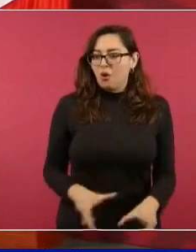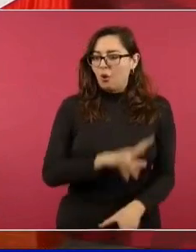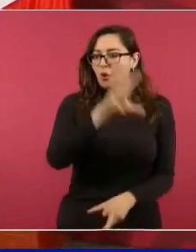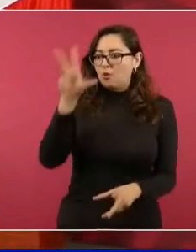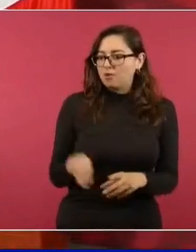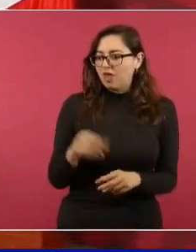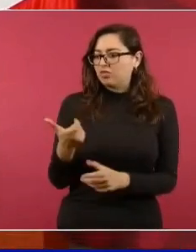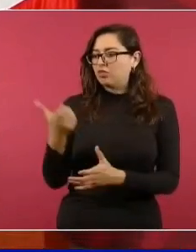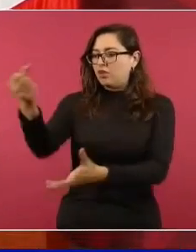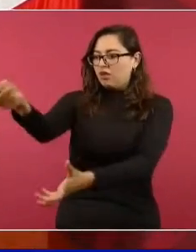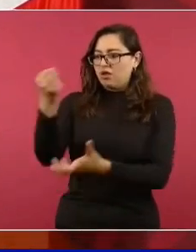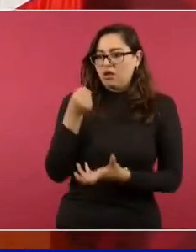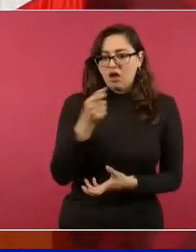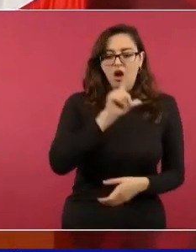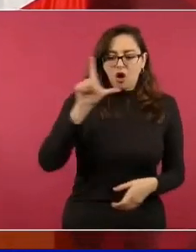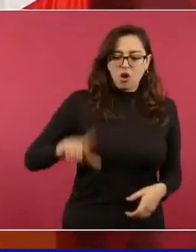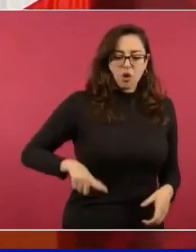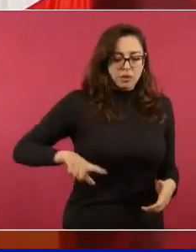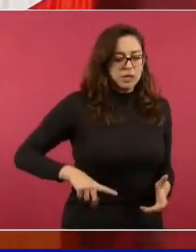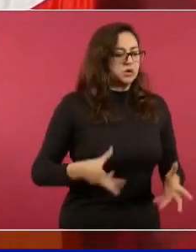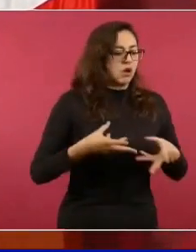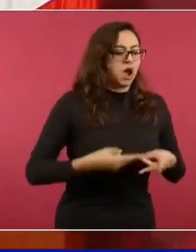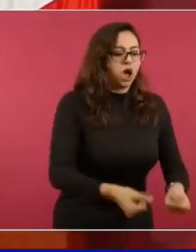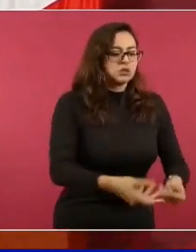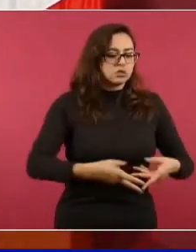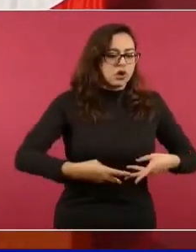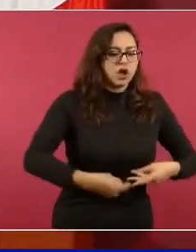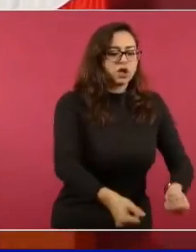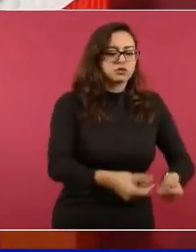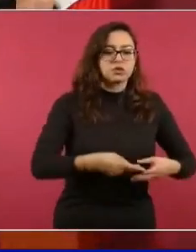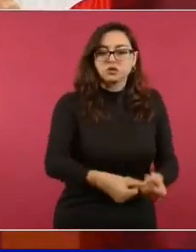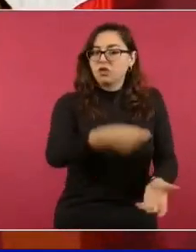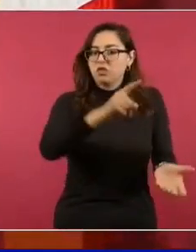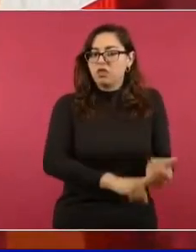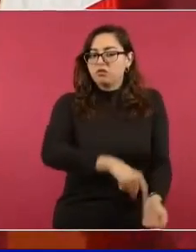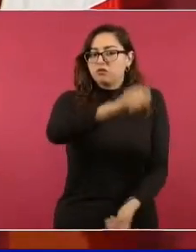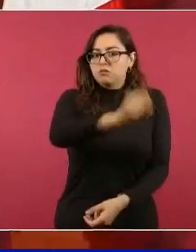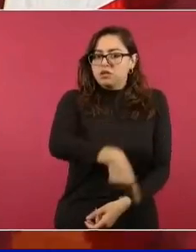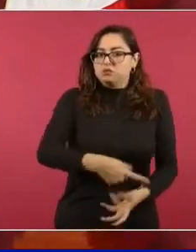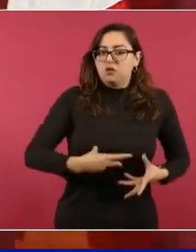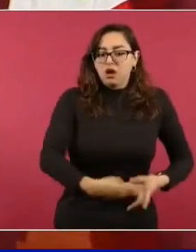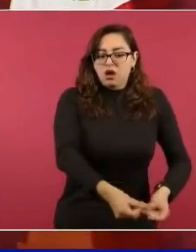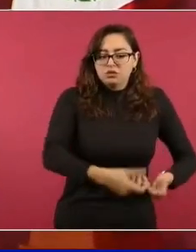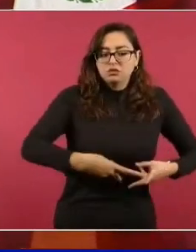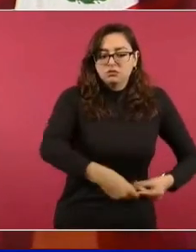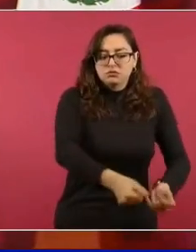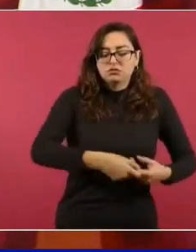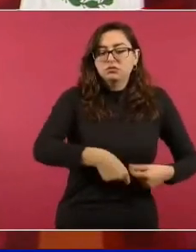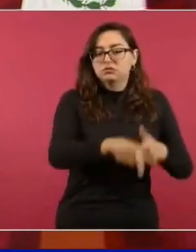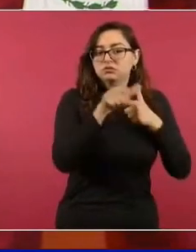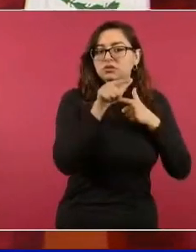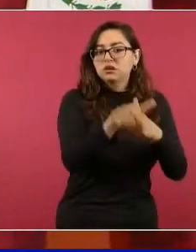era para mantener el aparato burocrático.